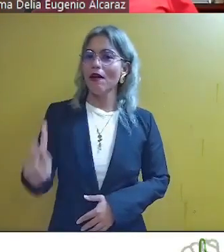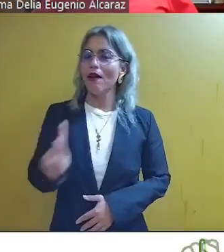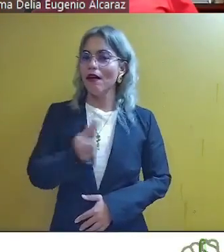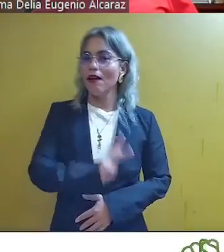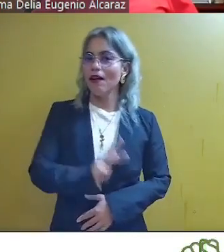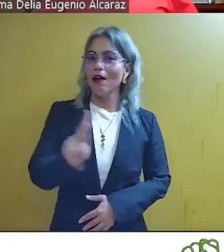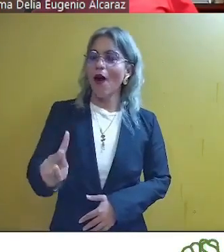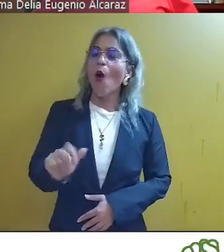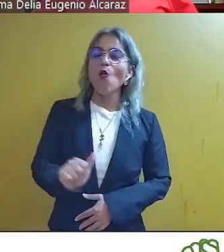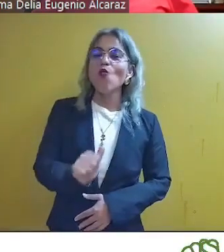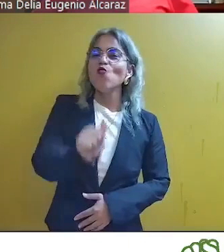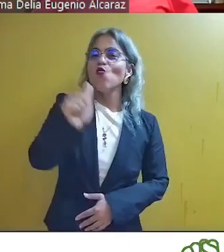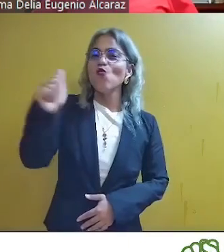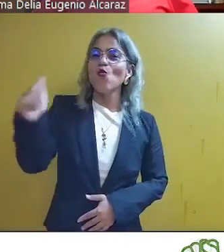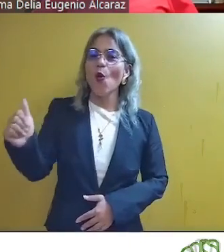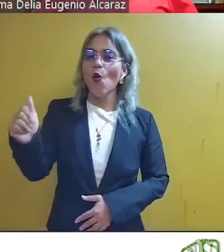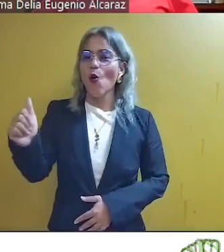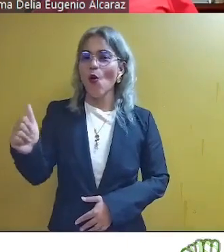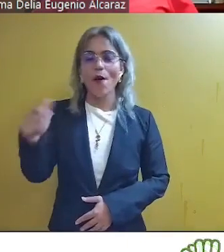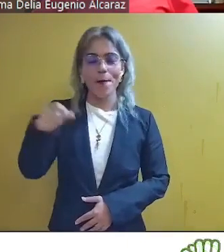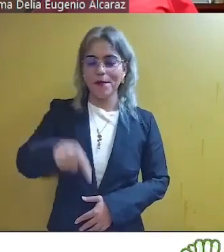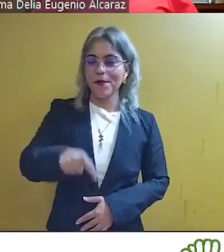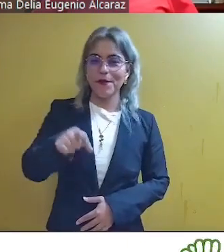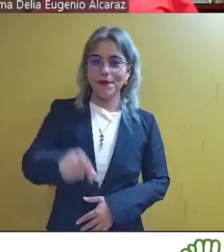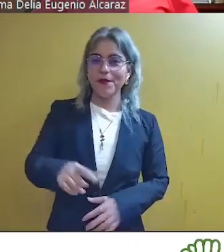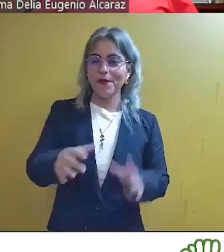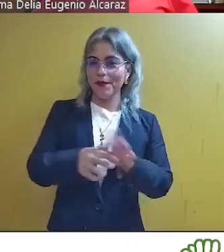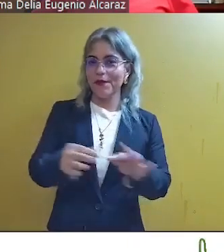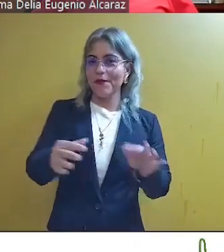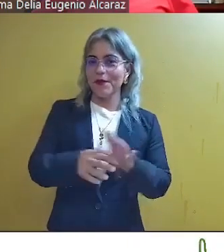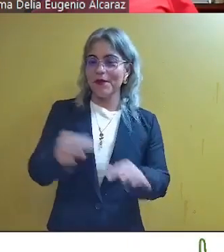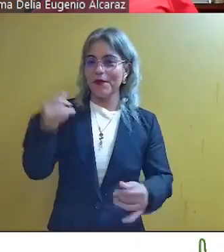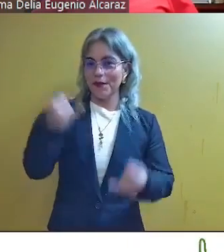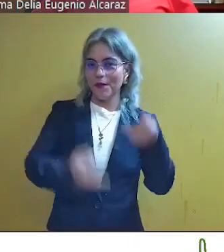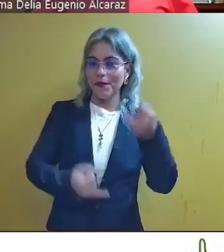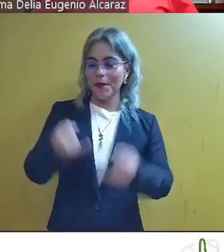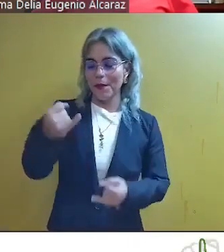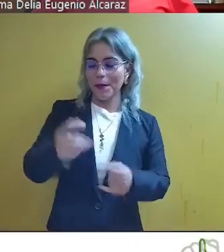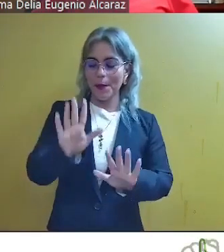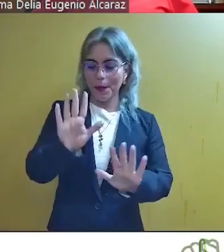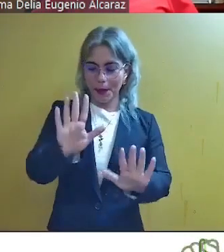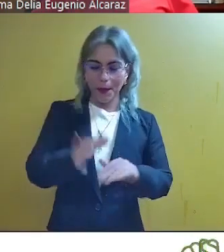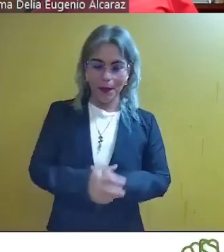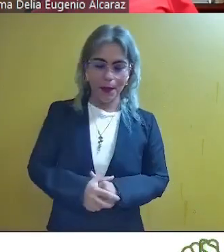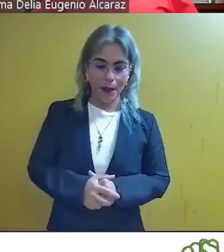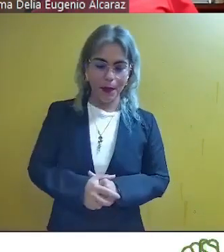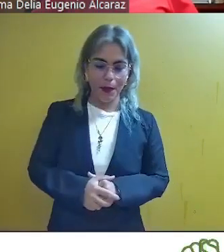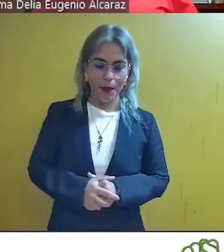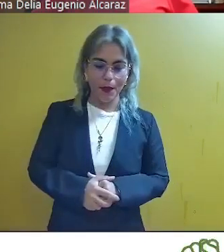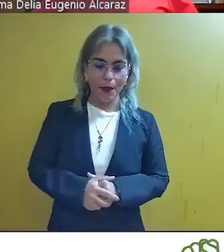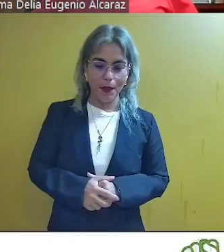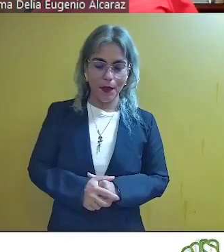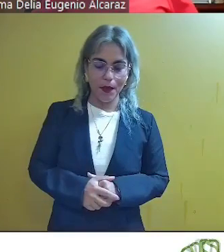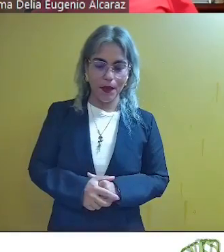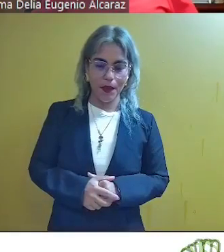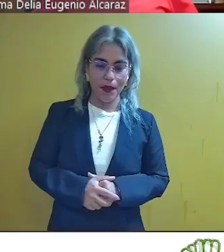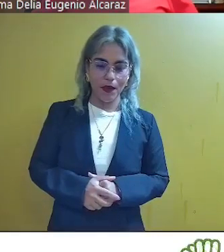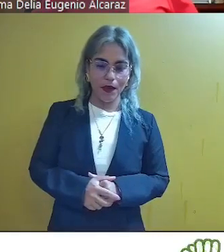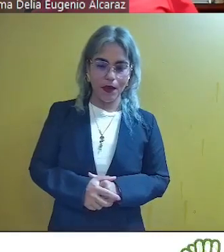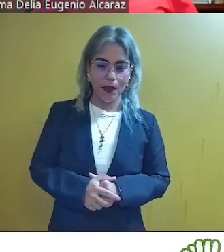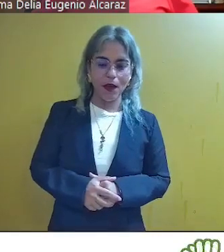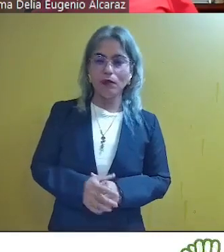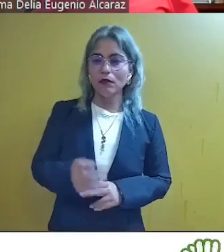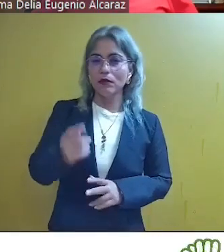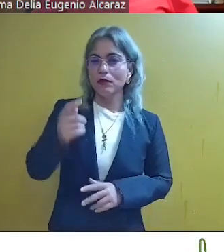a otro que nos ocupará en esta misma sesión. Sin embargo, creo que tienen algunas variantes que